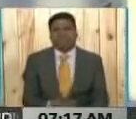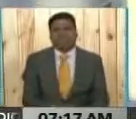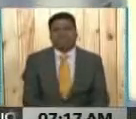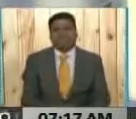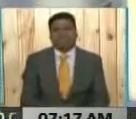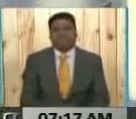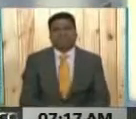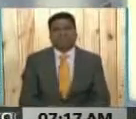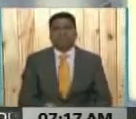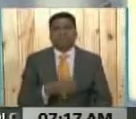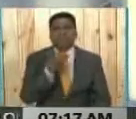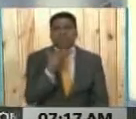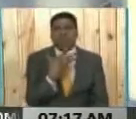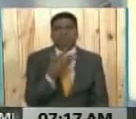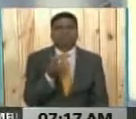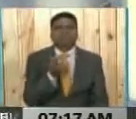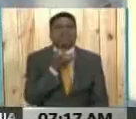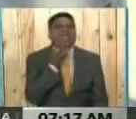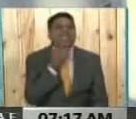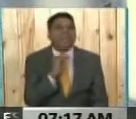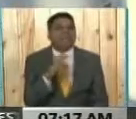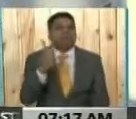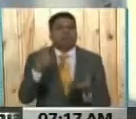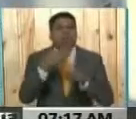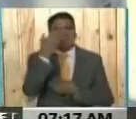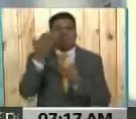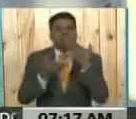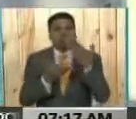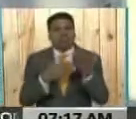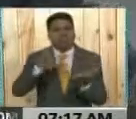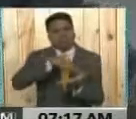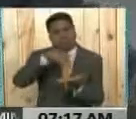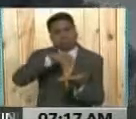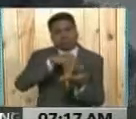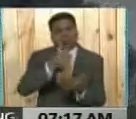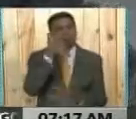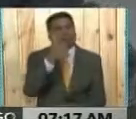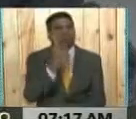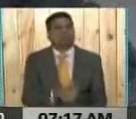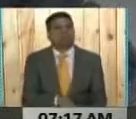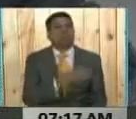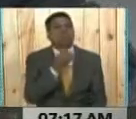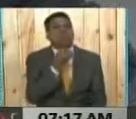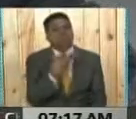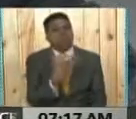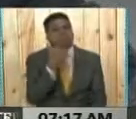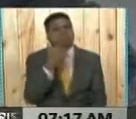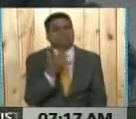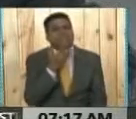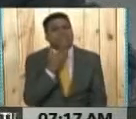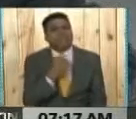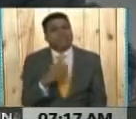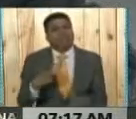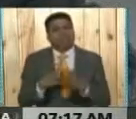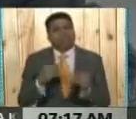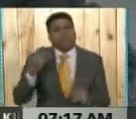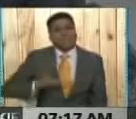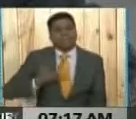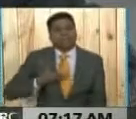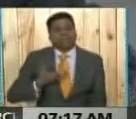el buen ejemplo de la música, el buen ejemplo de la investigación y el buen ejemplo de la militancia. Pero la importancia del